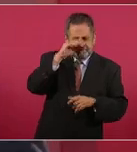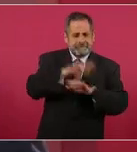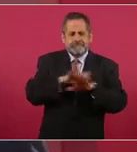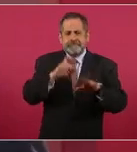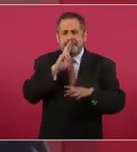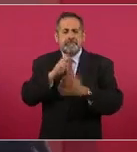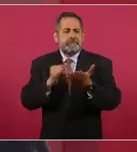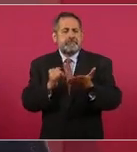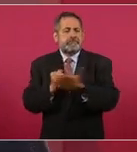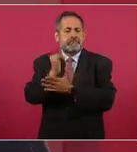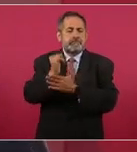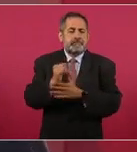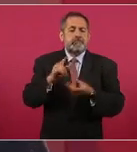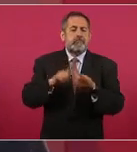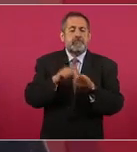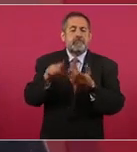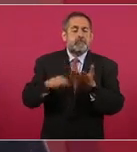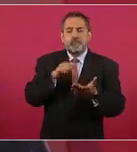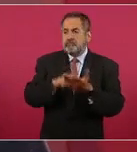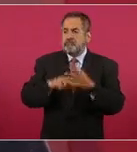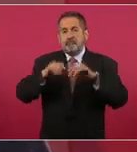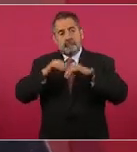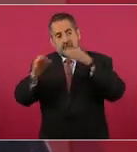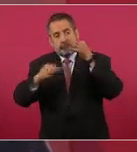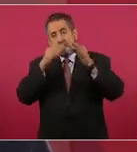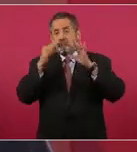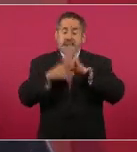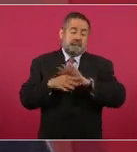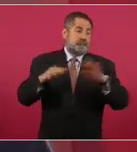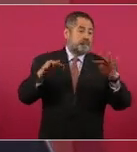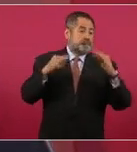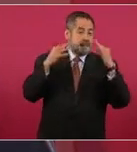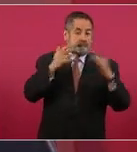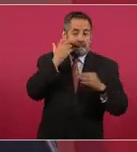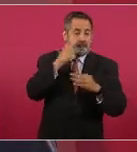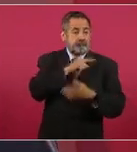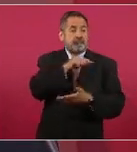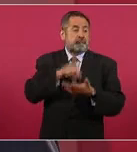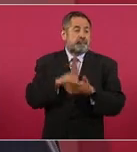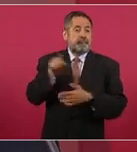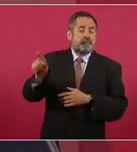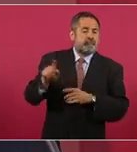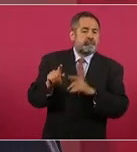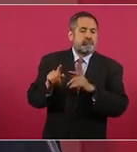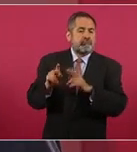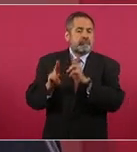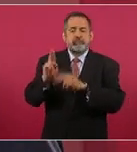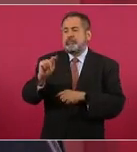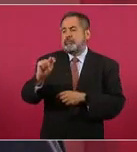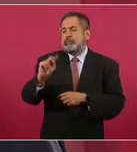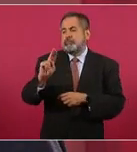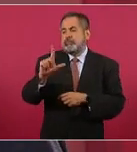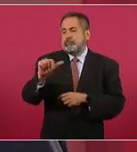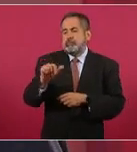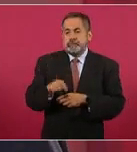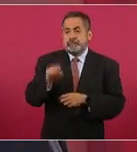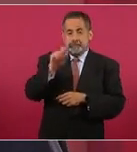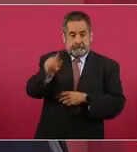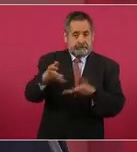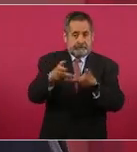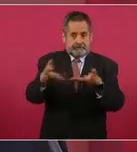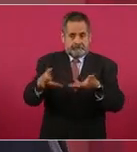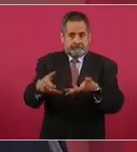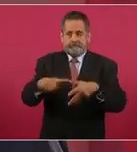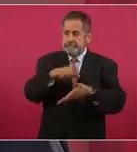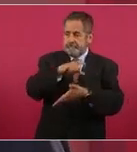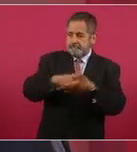la refinería también en una ceremonia en Tula. Compran el terreno.